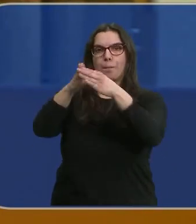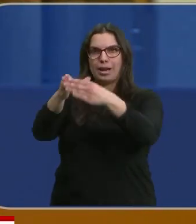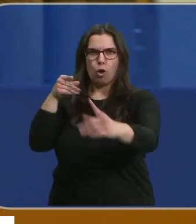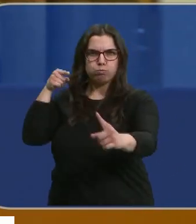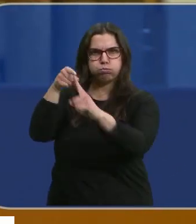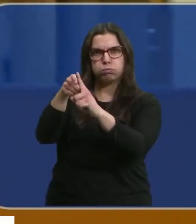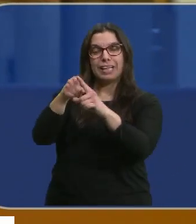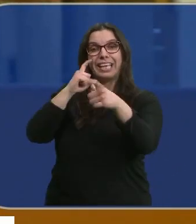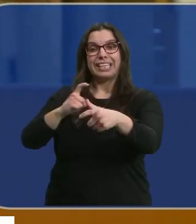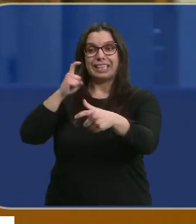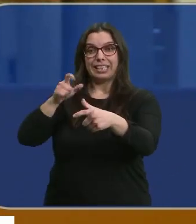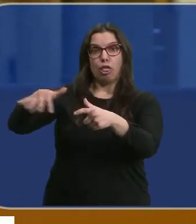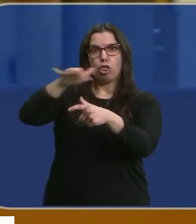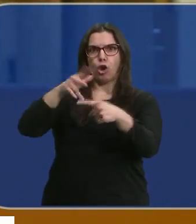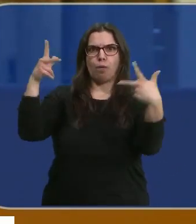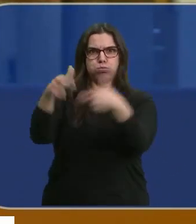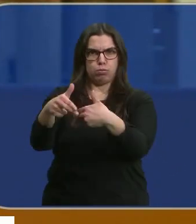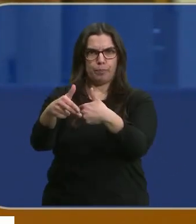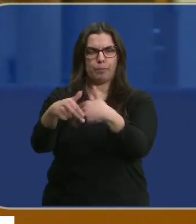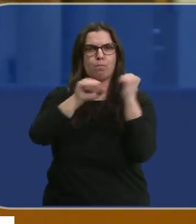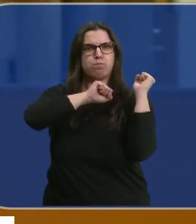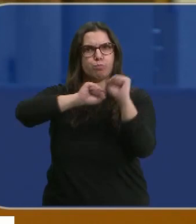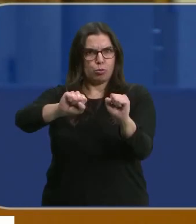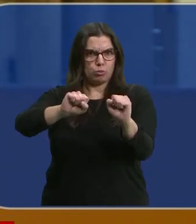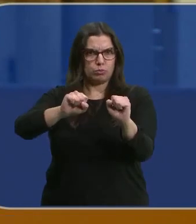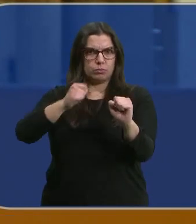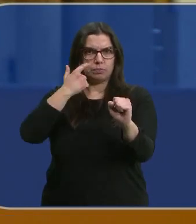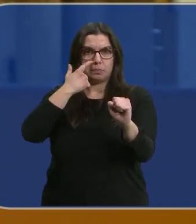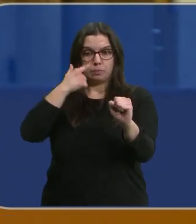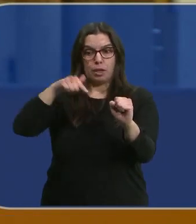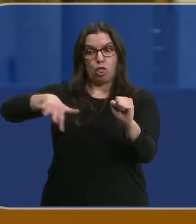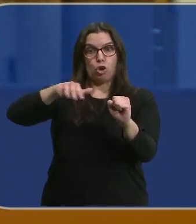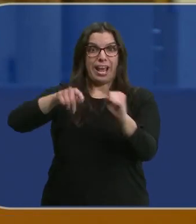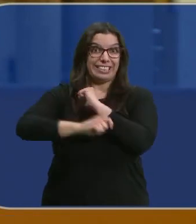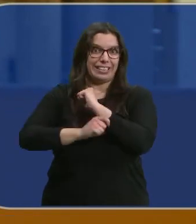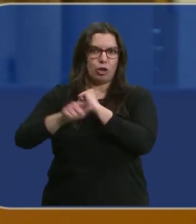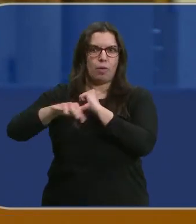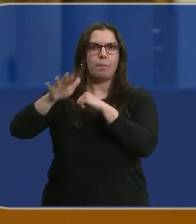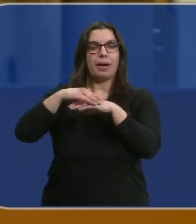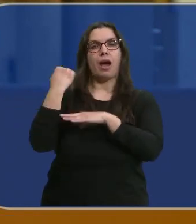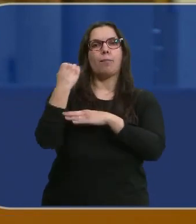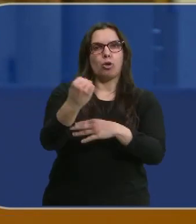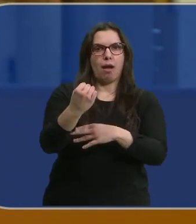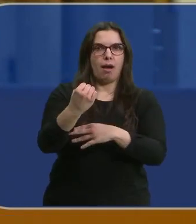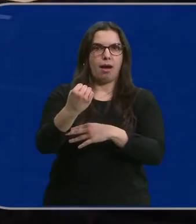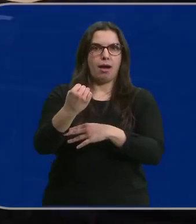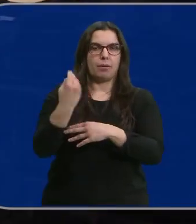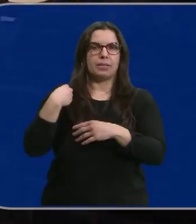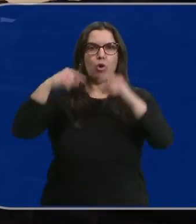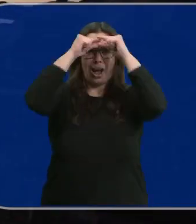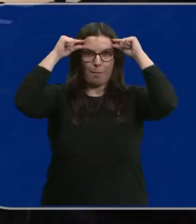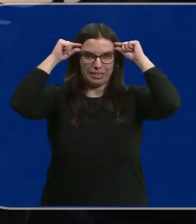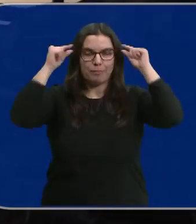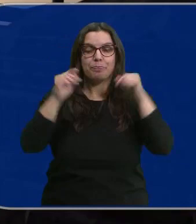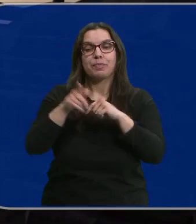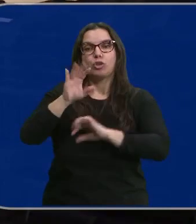de que no pasen por la zona, bloquear este punto estratégico para apoyar a Hamas. Se trata de